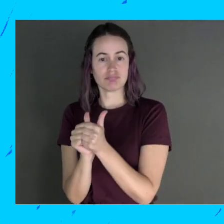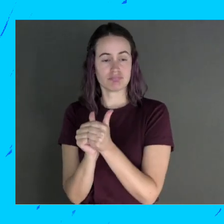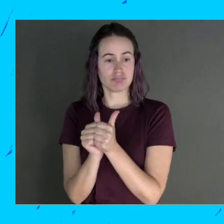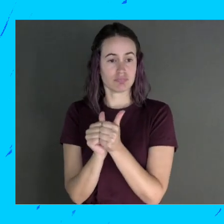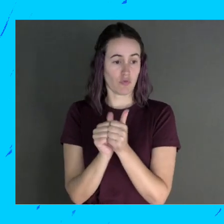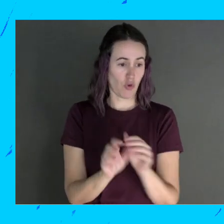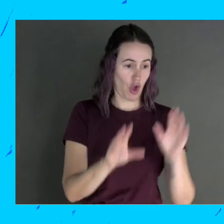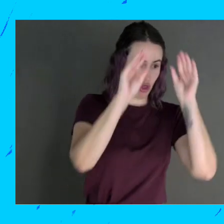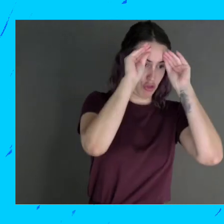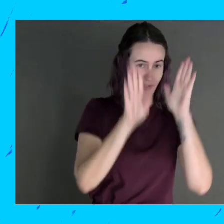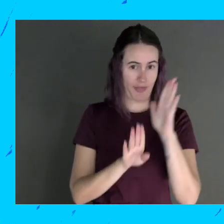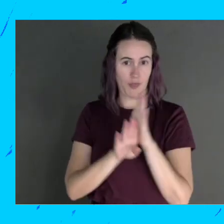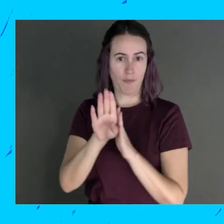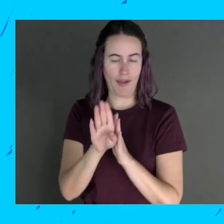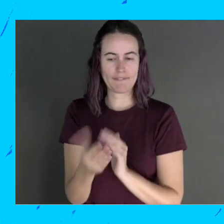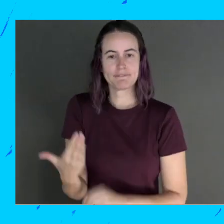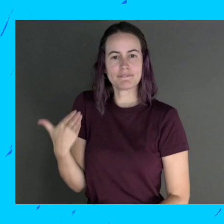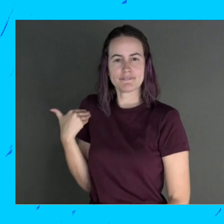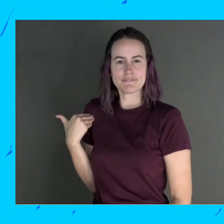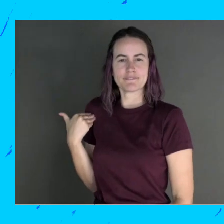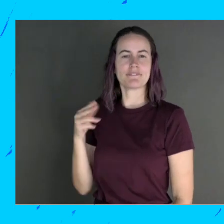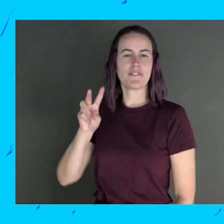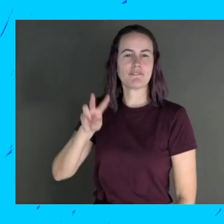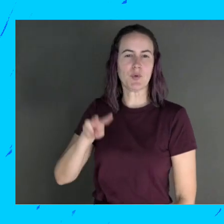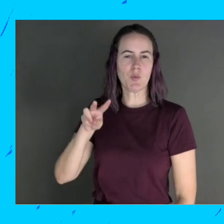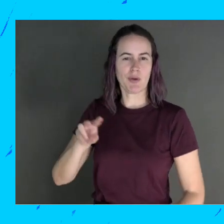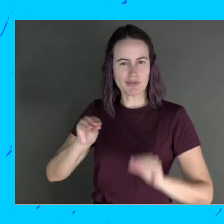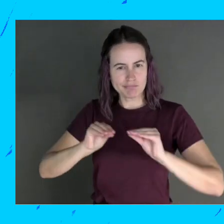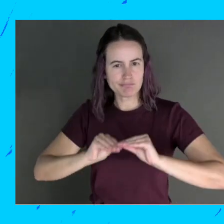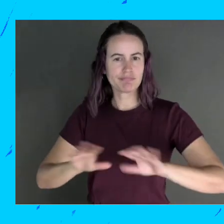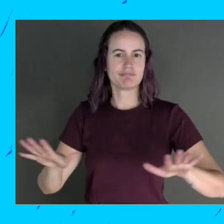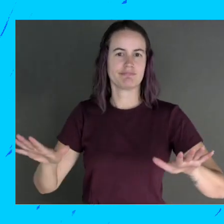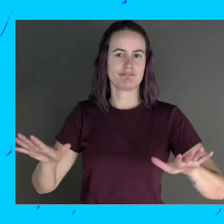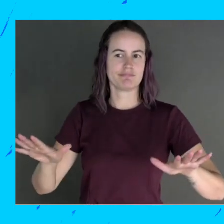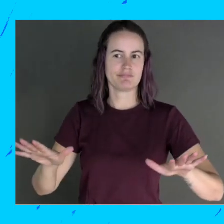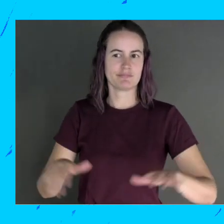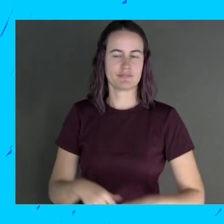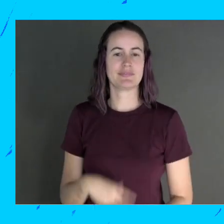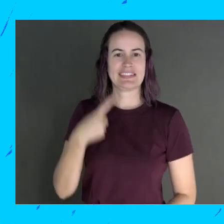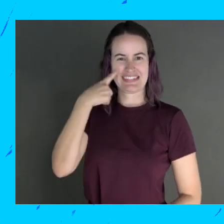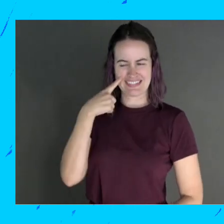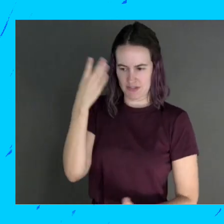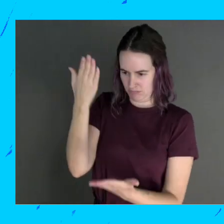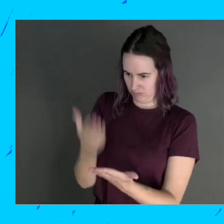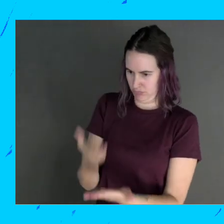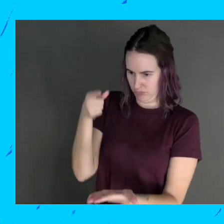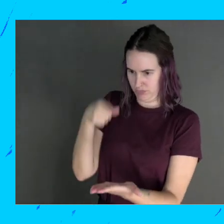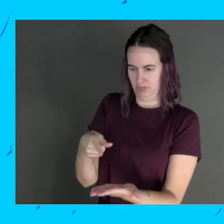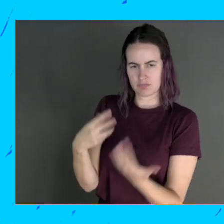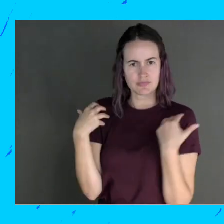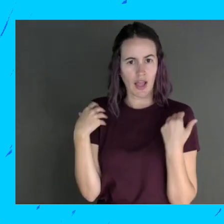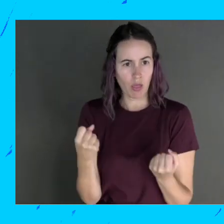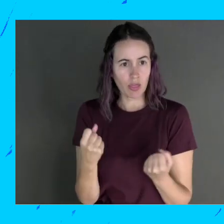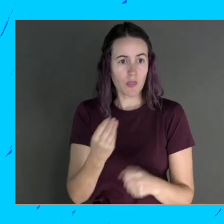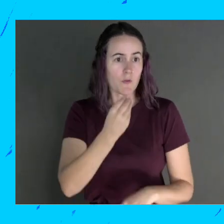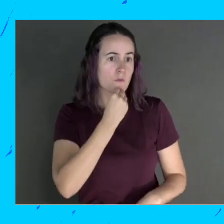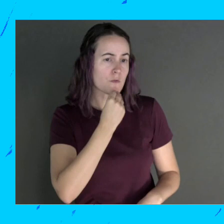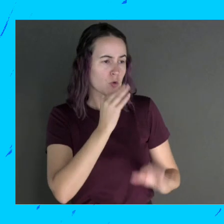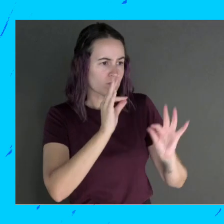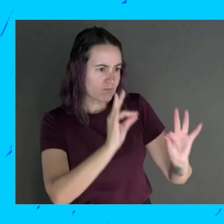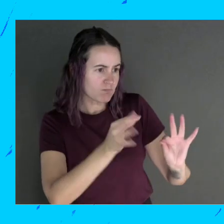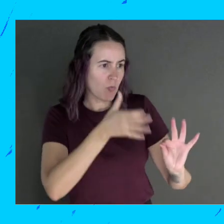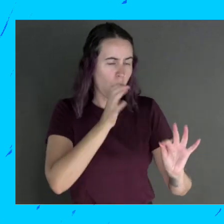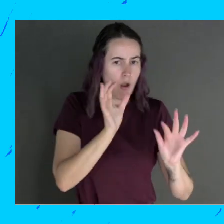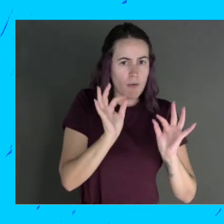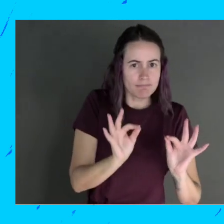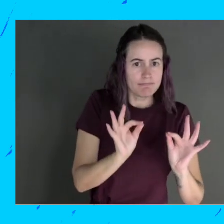Listo para Aprender y Prosperar, que fue lanzado este año. y confirma lo que sabemos, que la salud, la nutrición